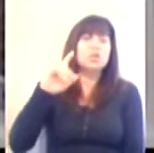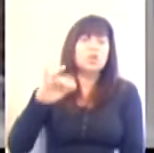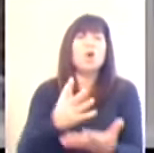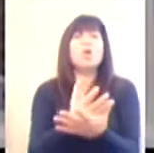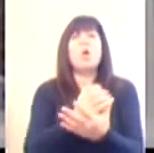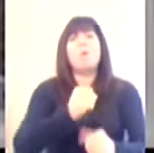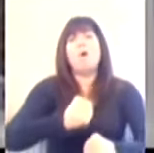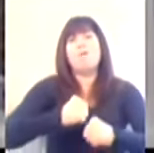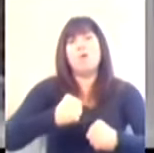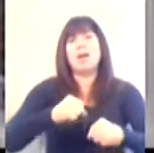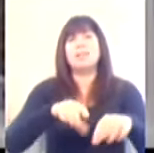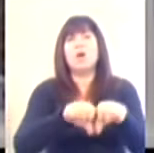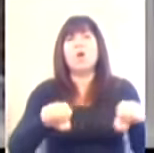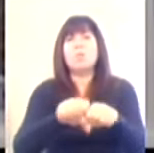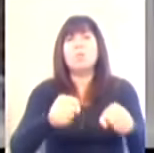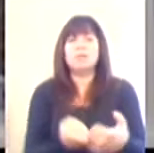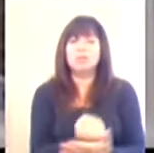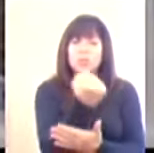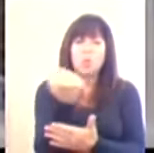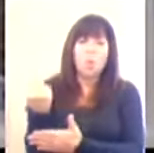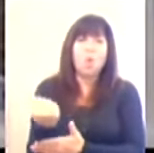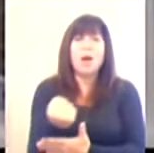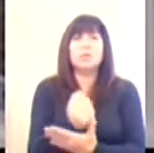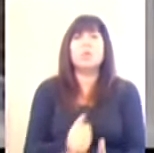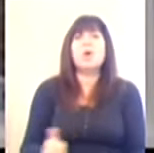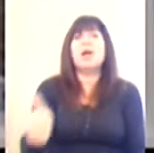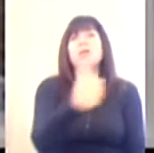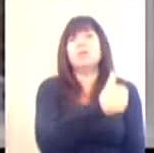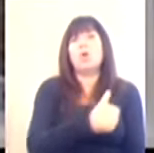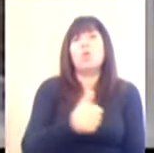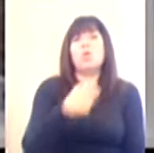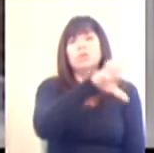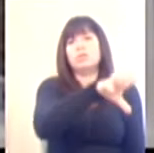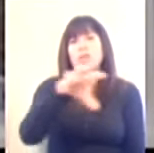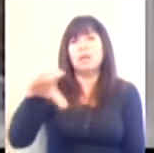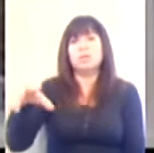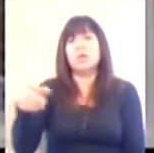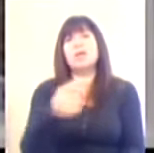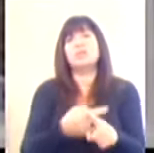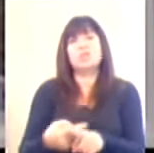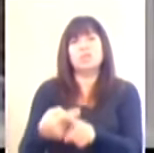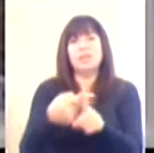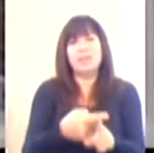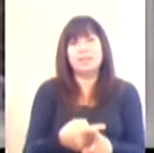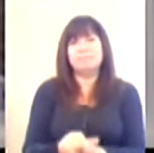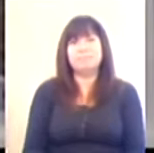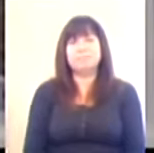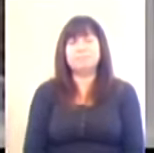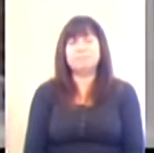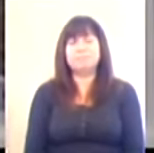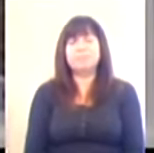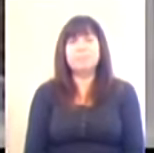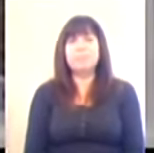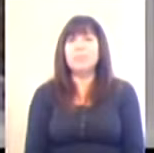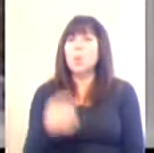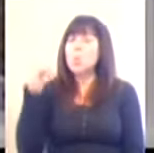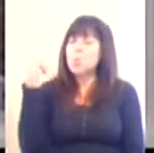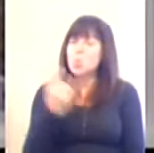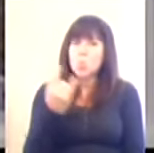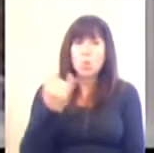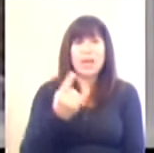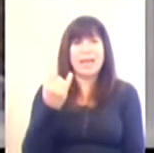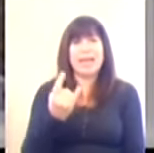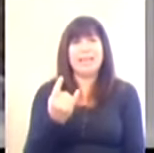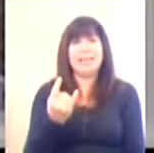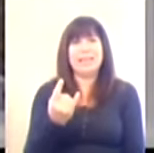fuerte compromiso y cooperación de todos los sectores de la sociedad. Ante la necesaria y urgente, y de